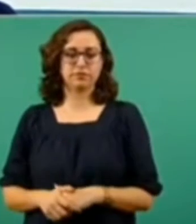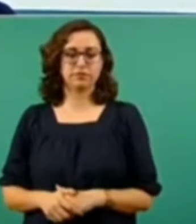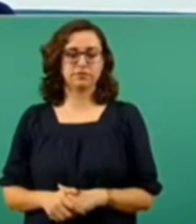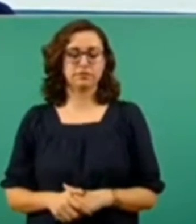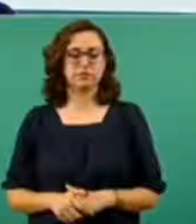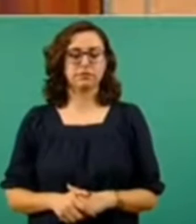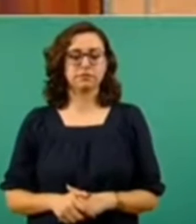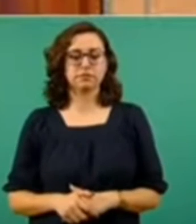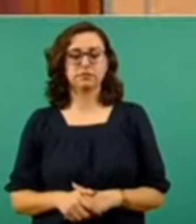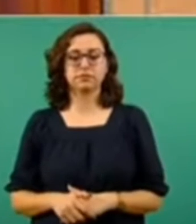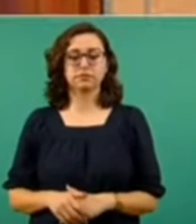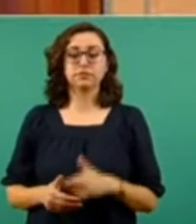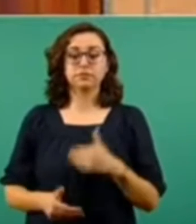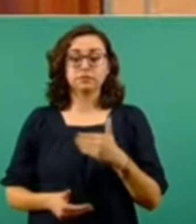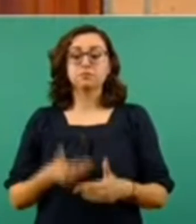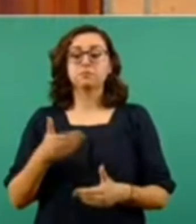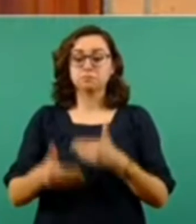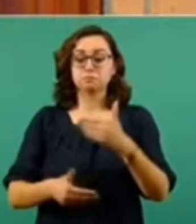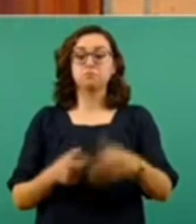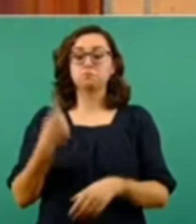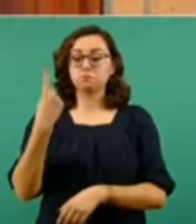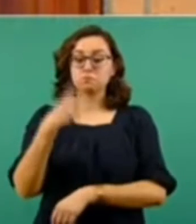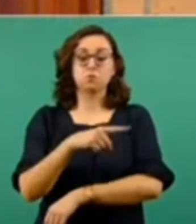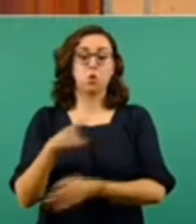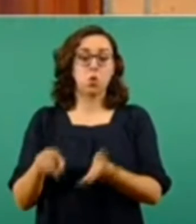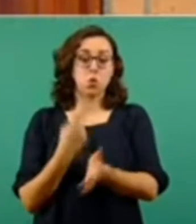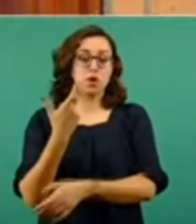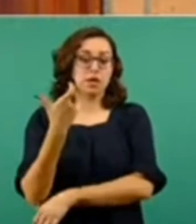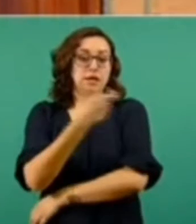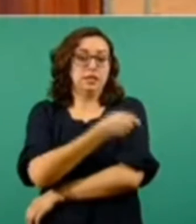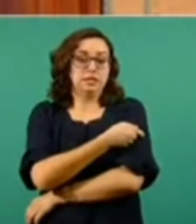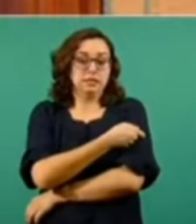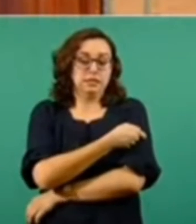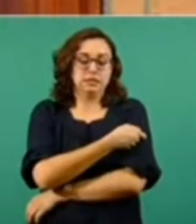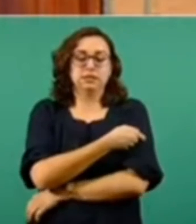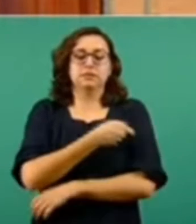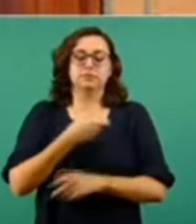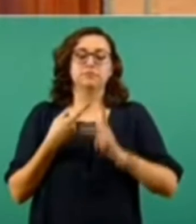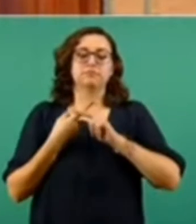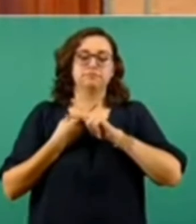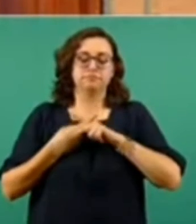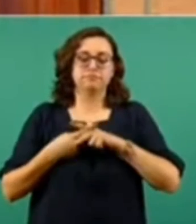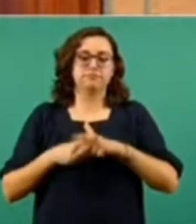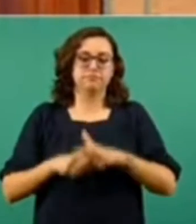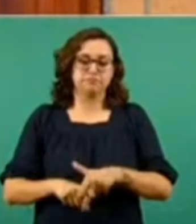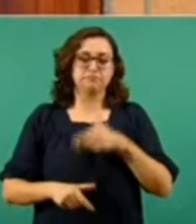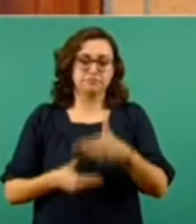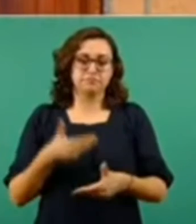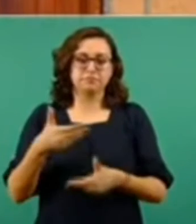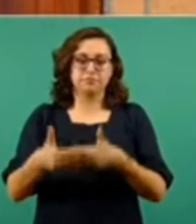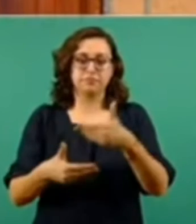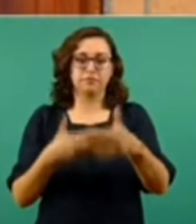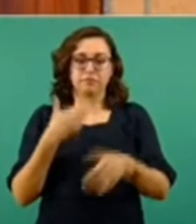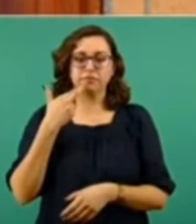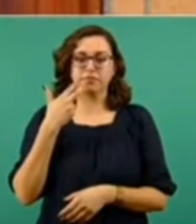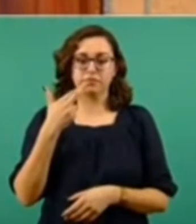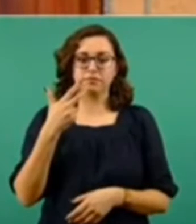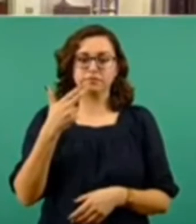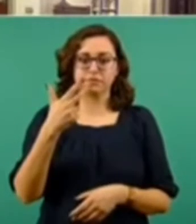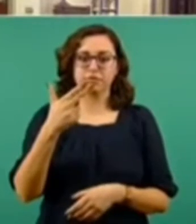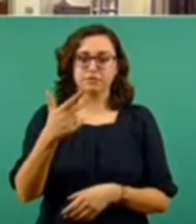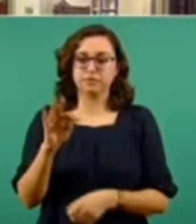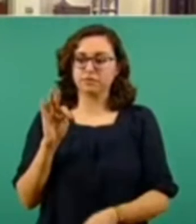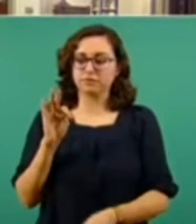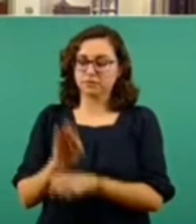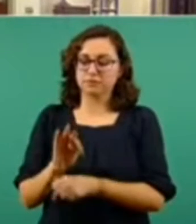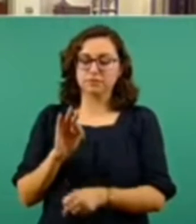de sus ensayos, pero ya con una dosis, pues obviamente estamos empezando ya a tener población con cierto grado de